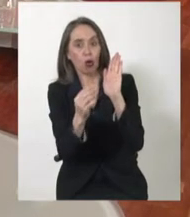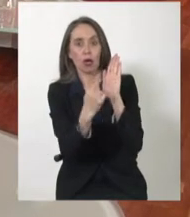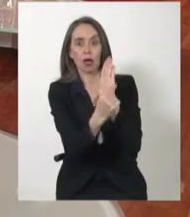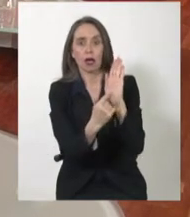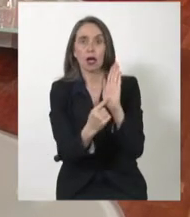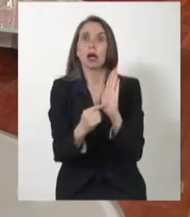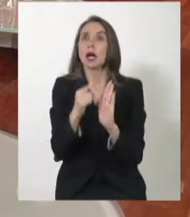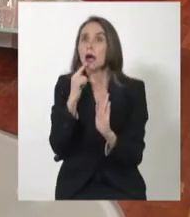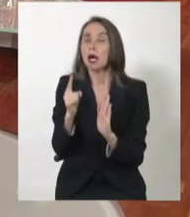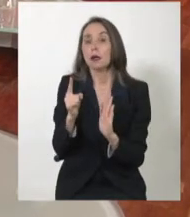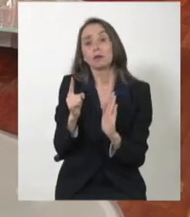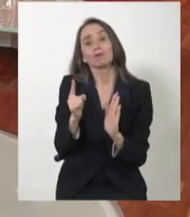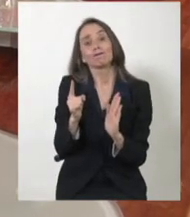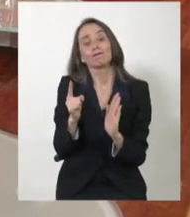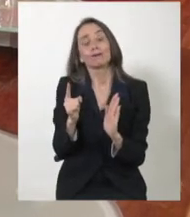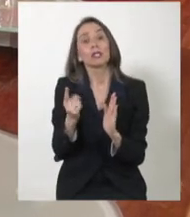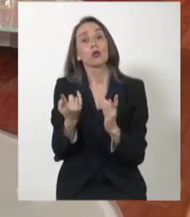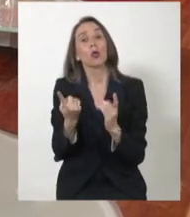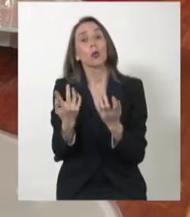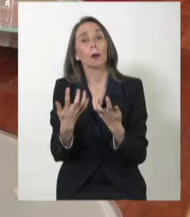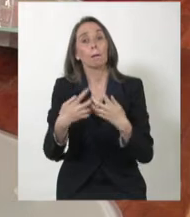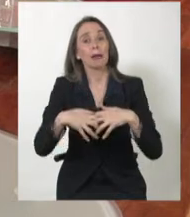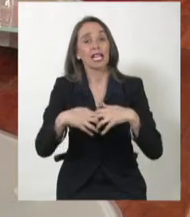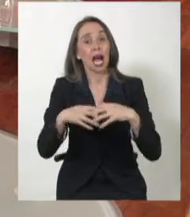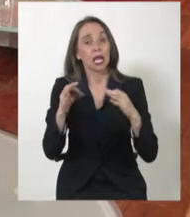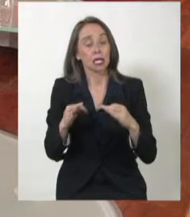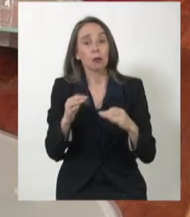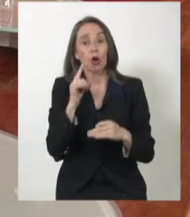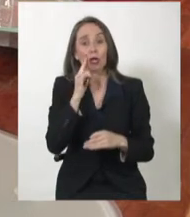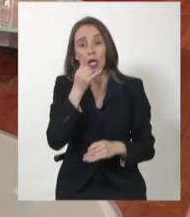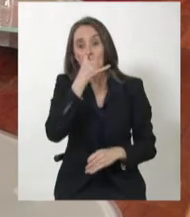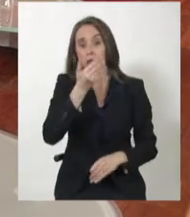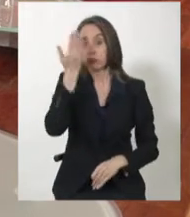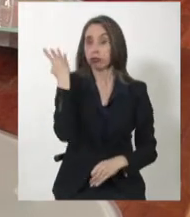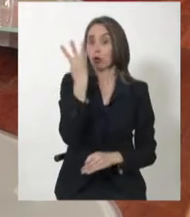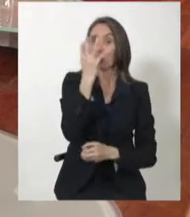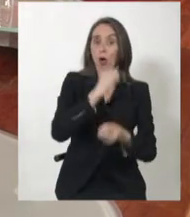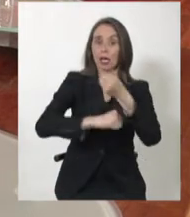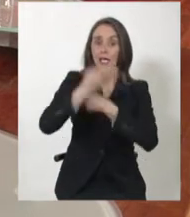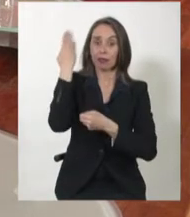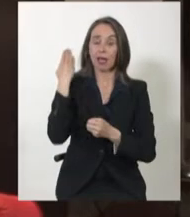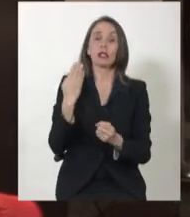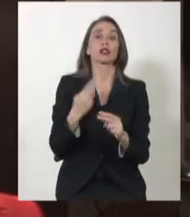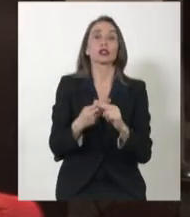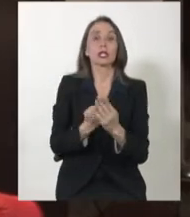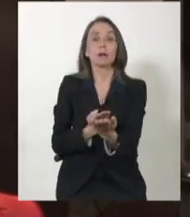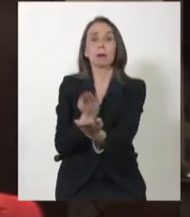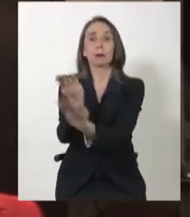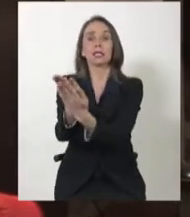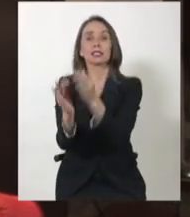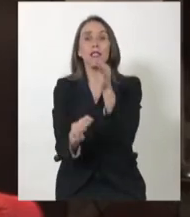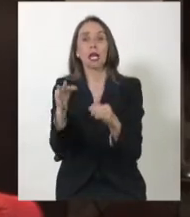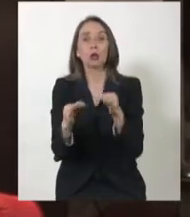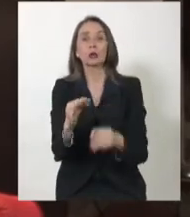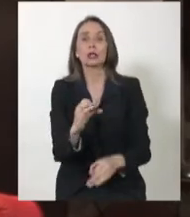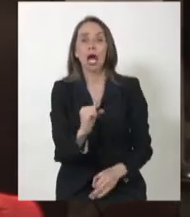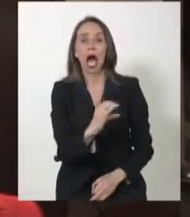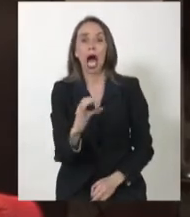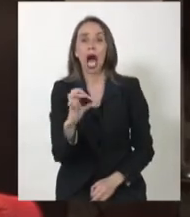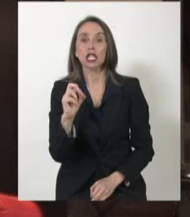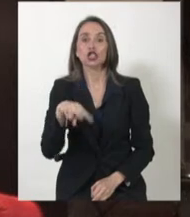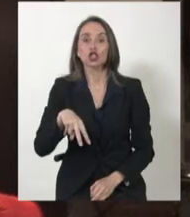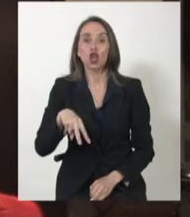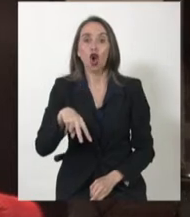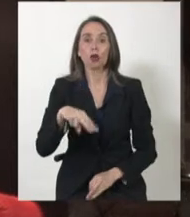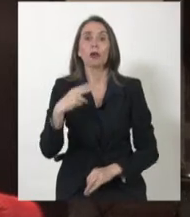Un mecanismo fundamental que existe ya hace 40 años es la acción de protección. La acción de protección, que es